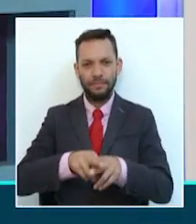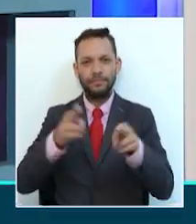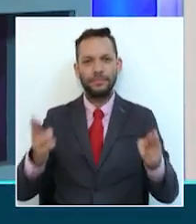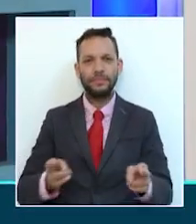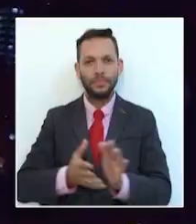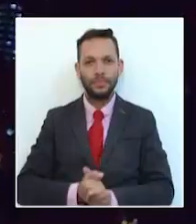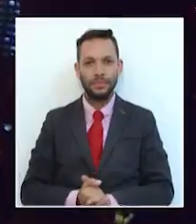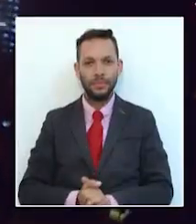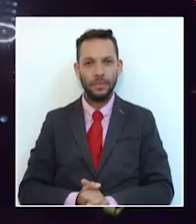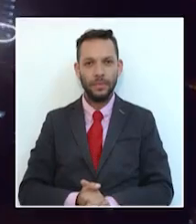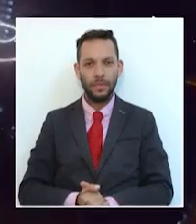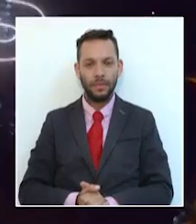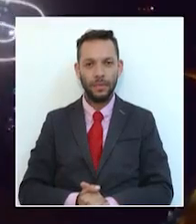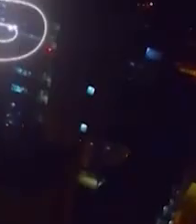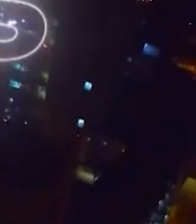emisión.